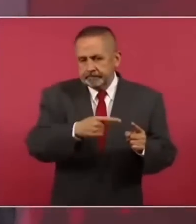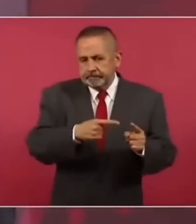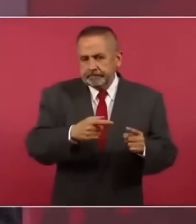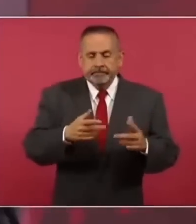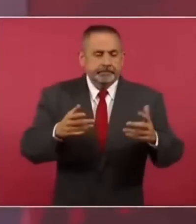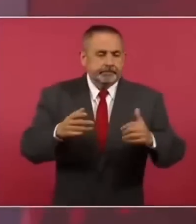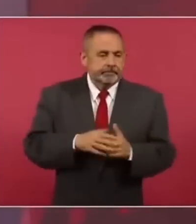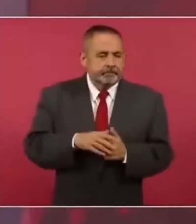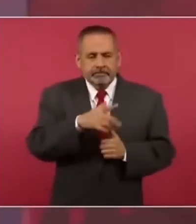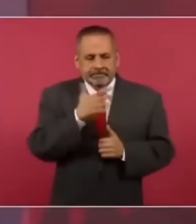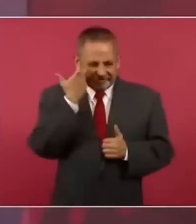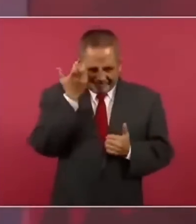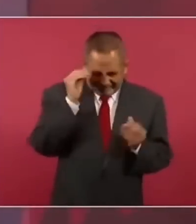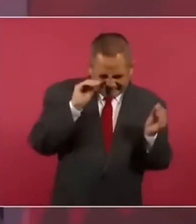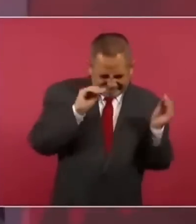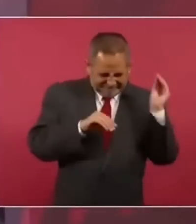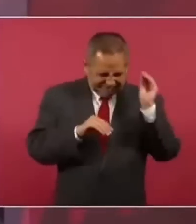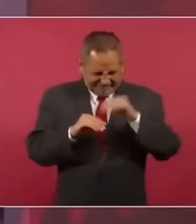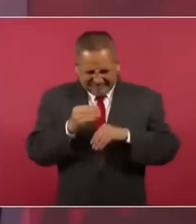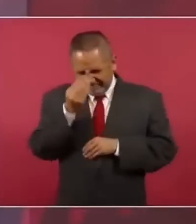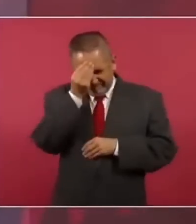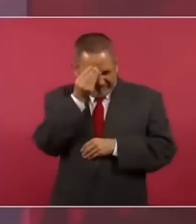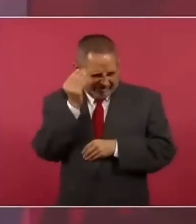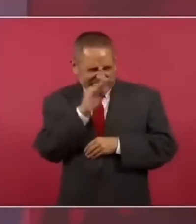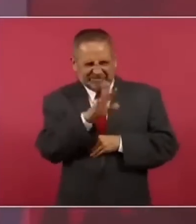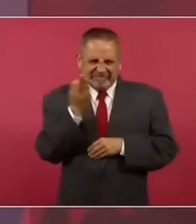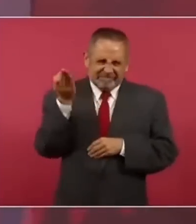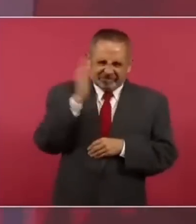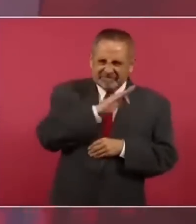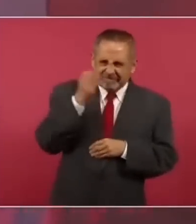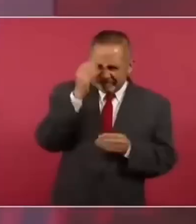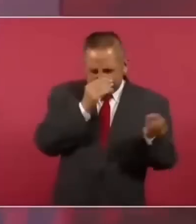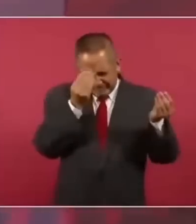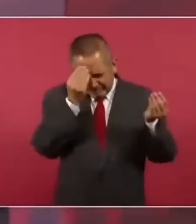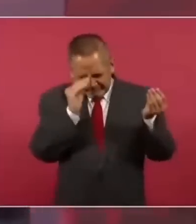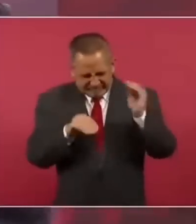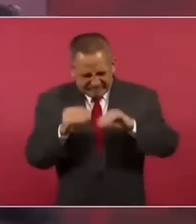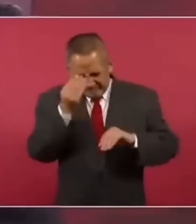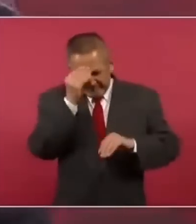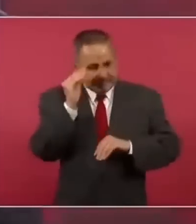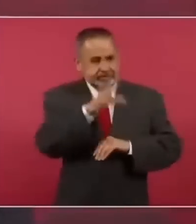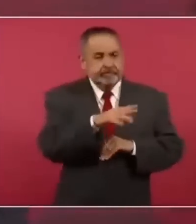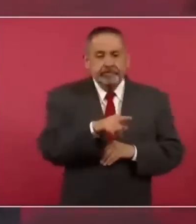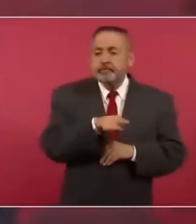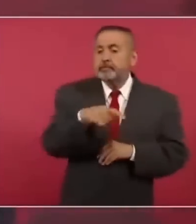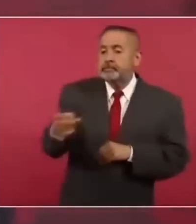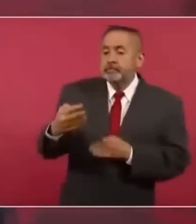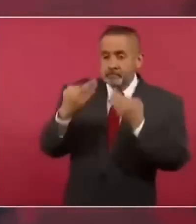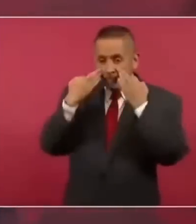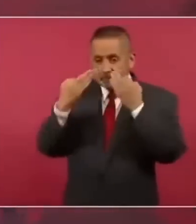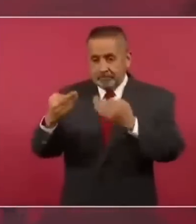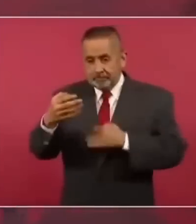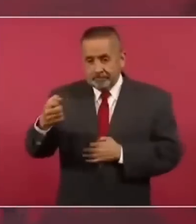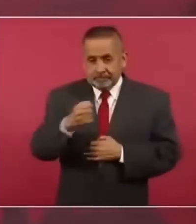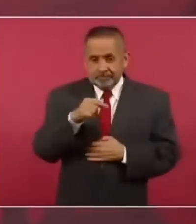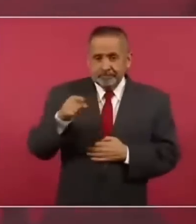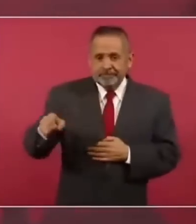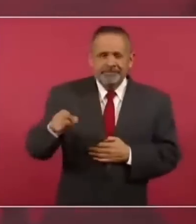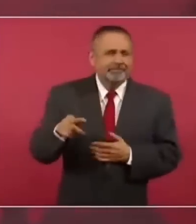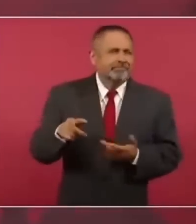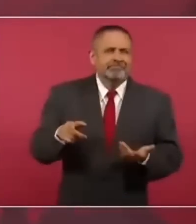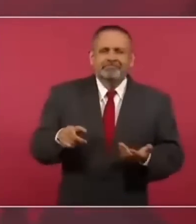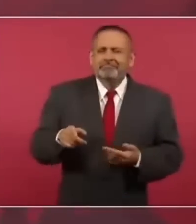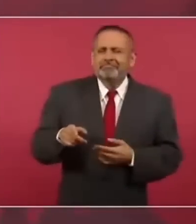y que le habían fabricado los delitos y que los testigos eran pura